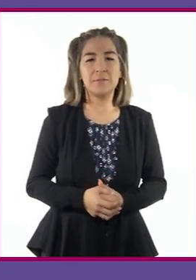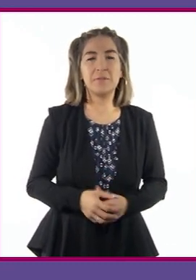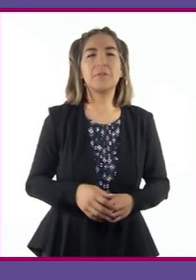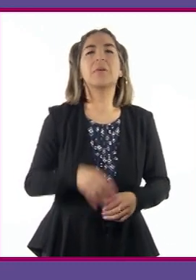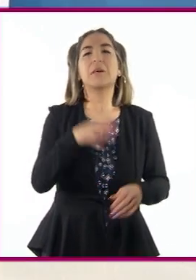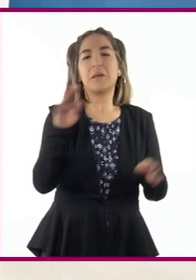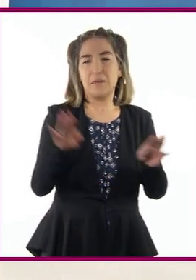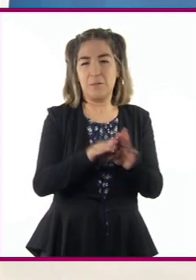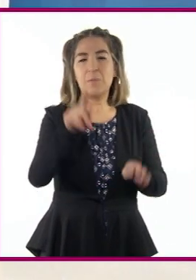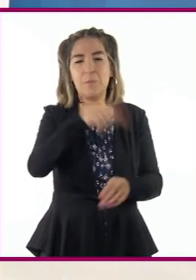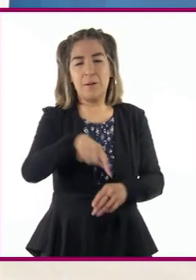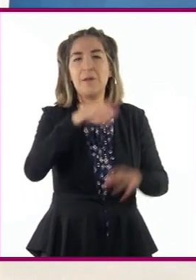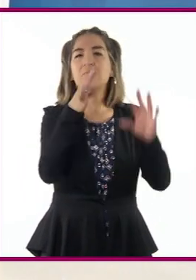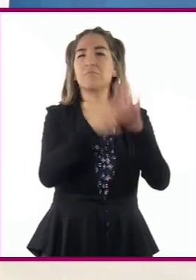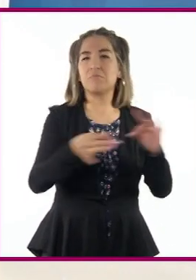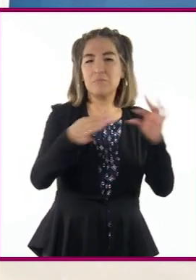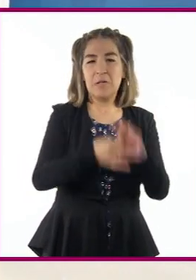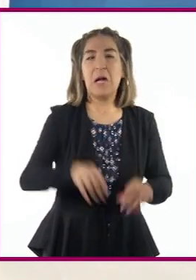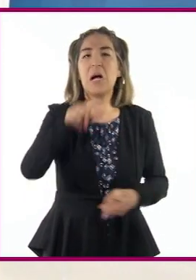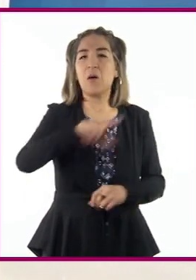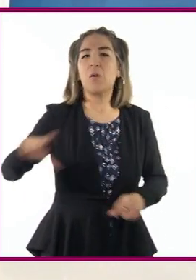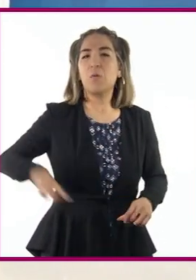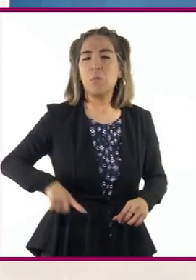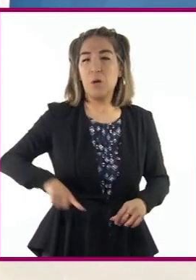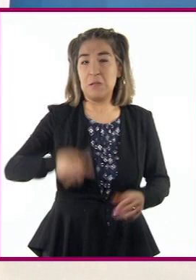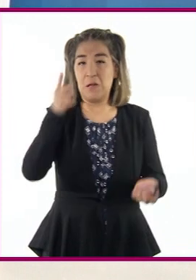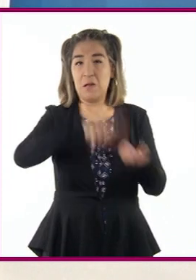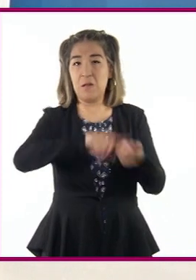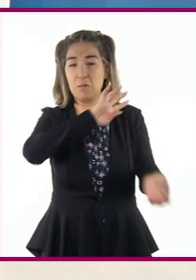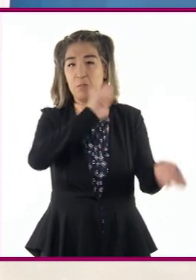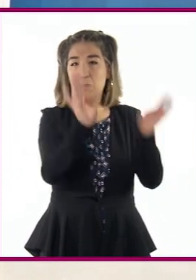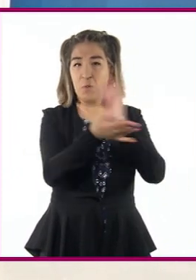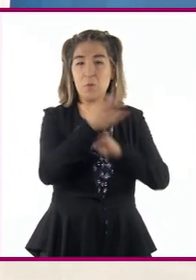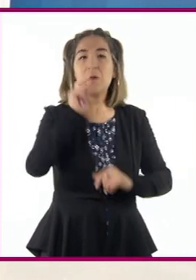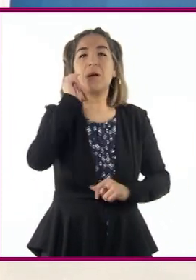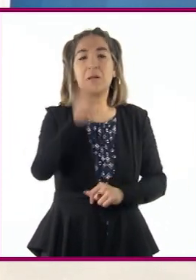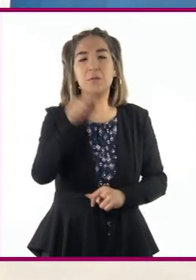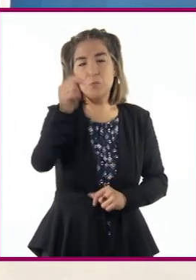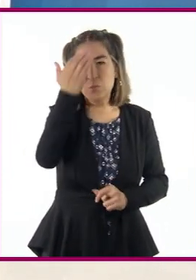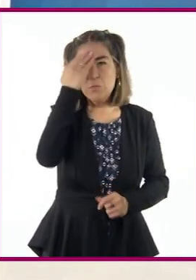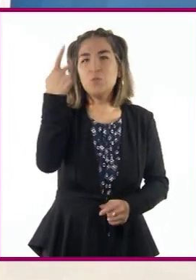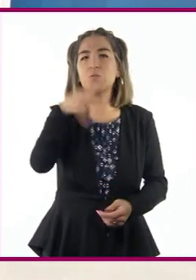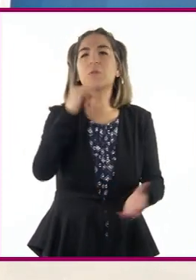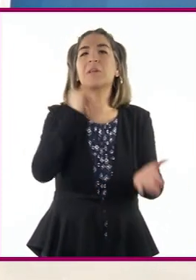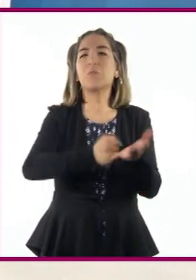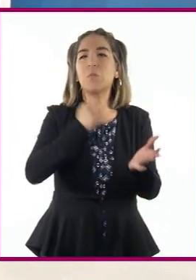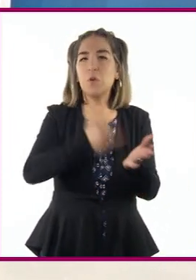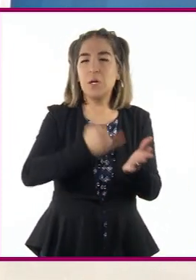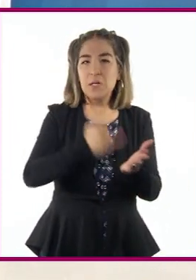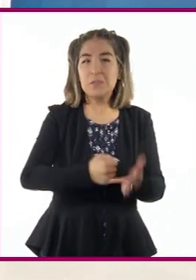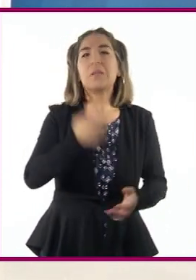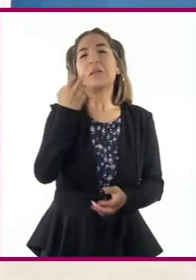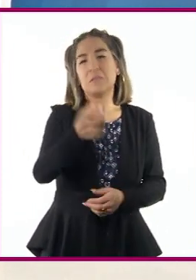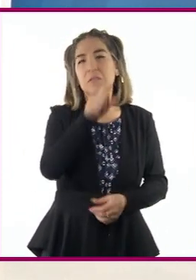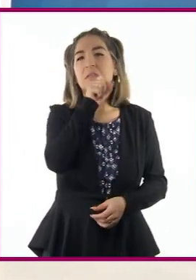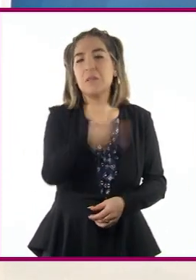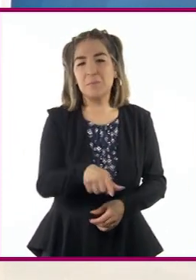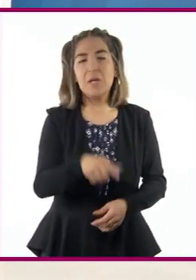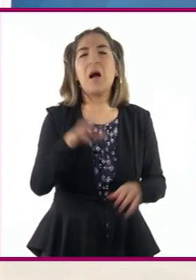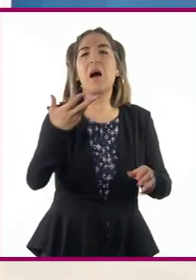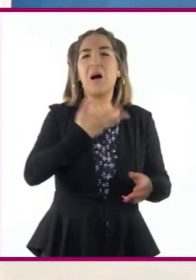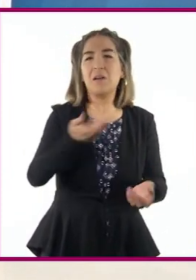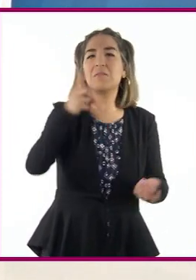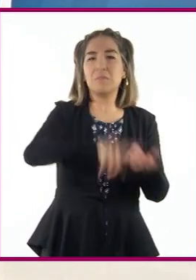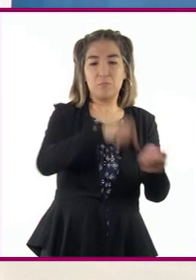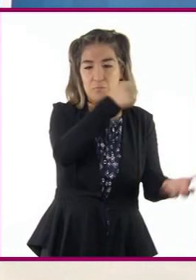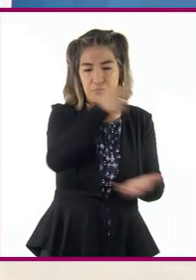representa costos. Los gobiernos en el mundo se financian con los impuestos que obtienen, aunque a veces hay recursos que